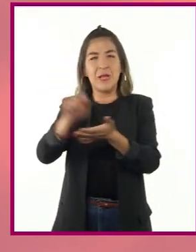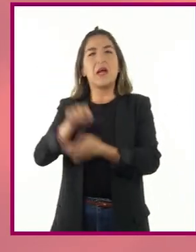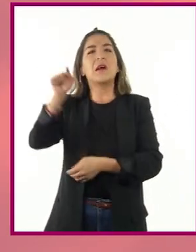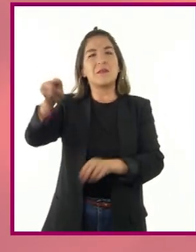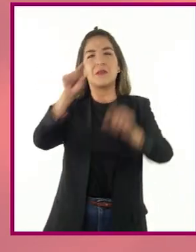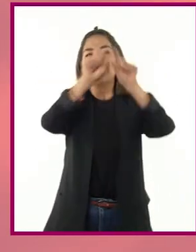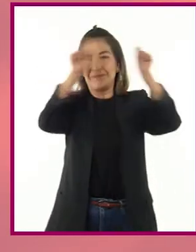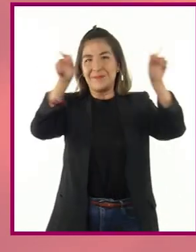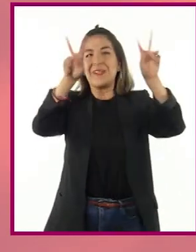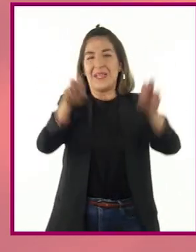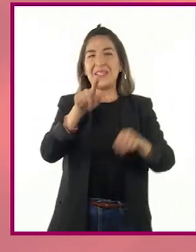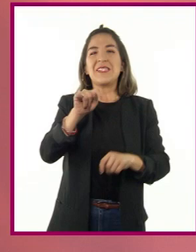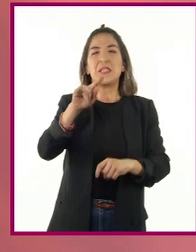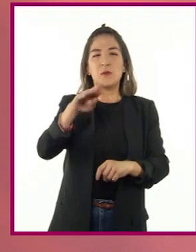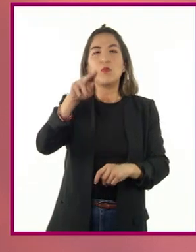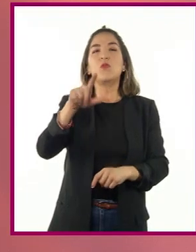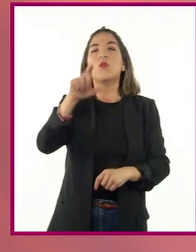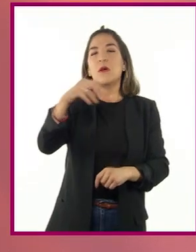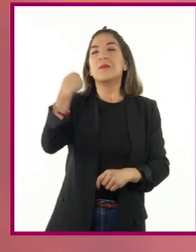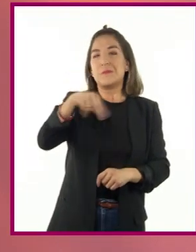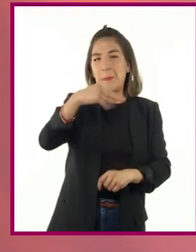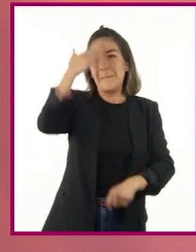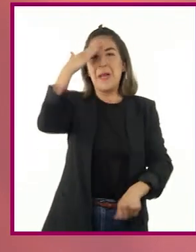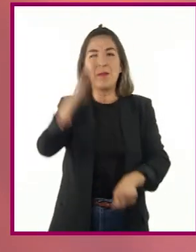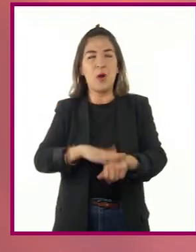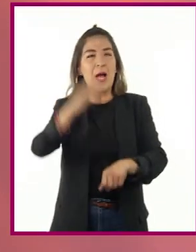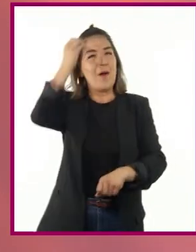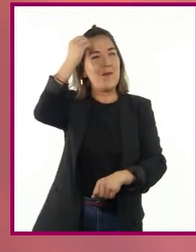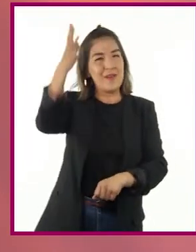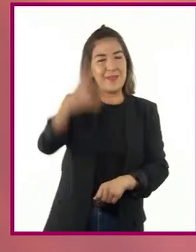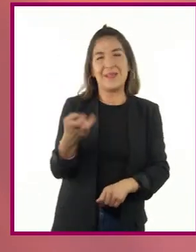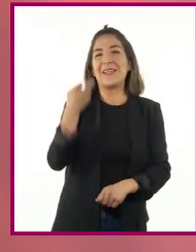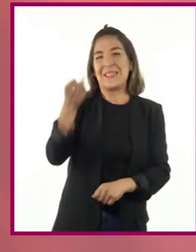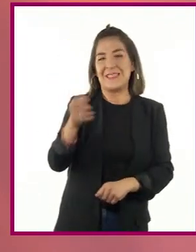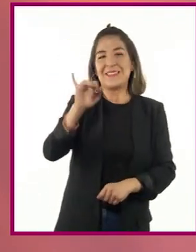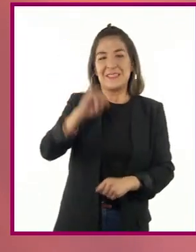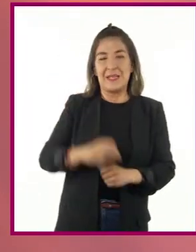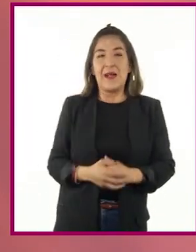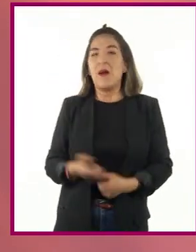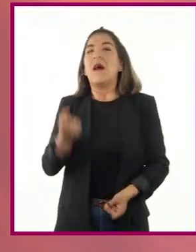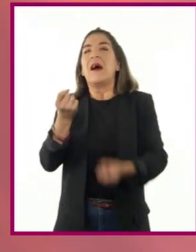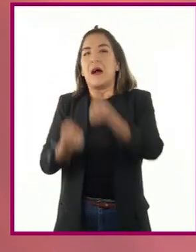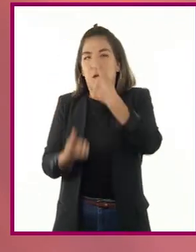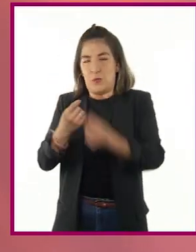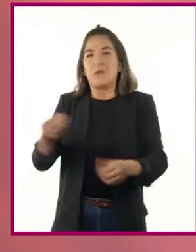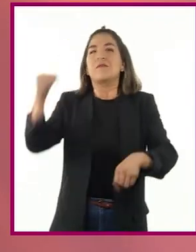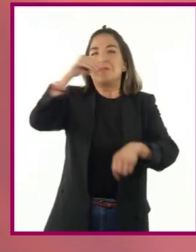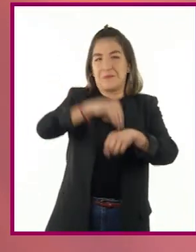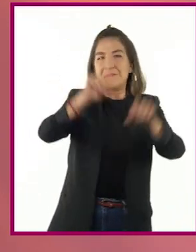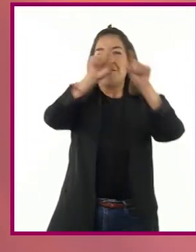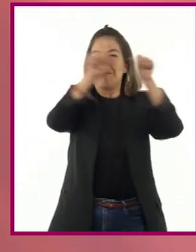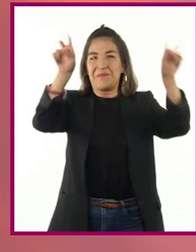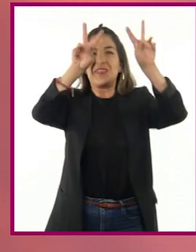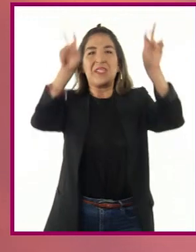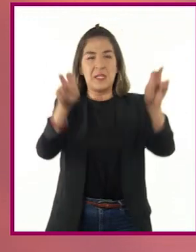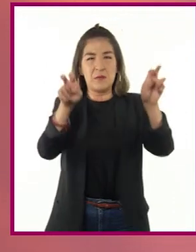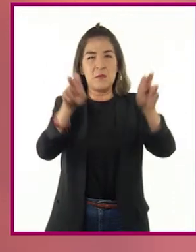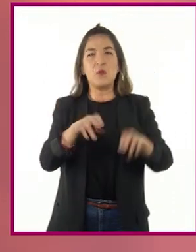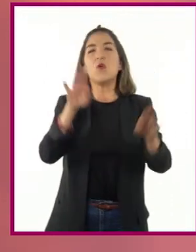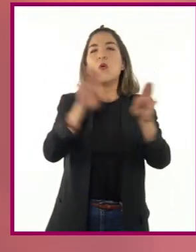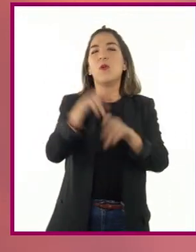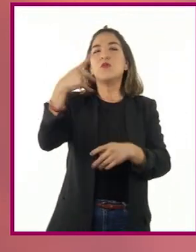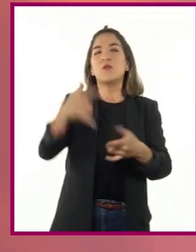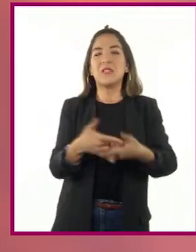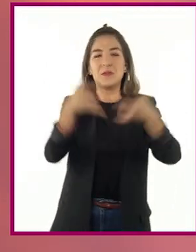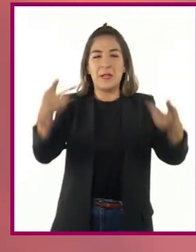su autobiografía Memoria y Olvido. Así es. Algunos autores les ponen un título a sus textos